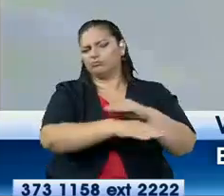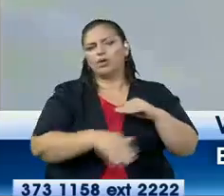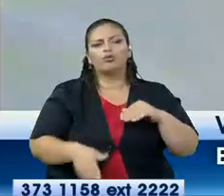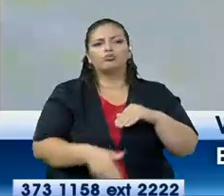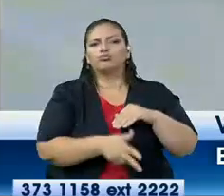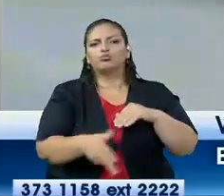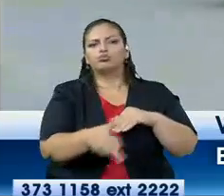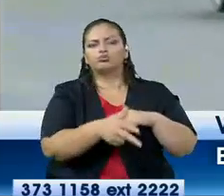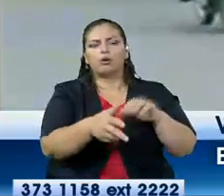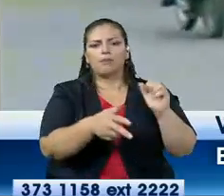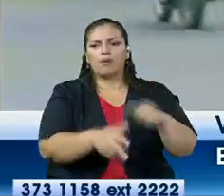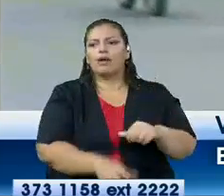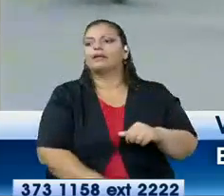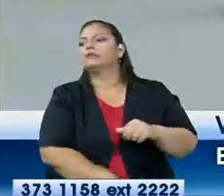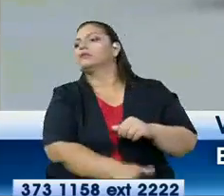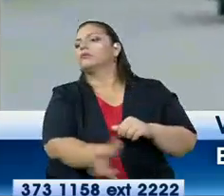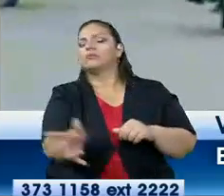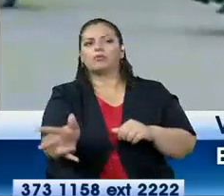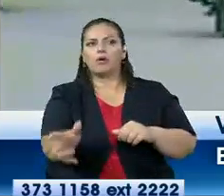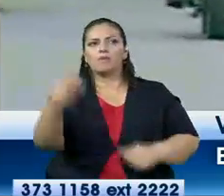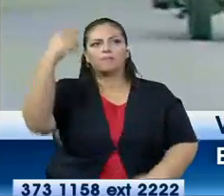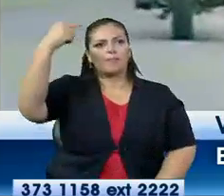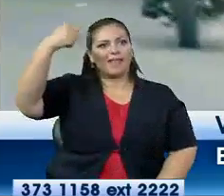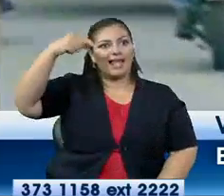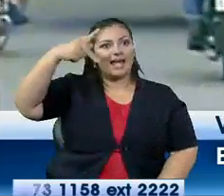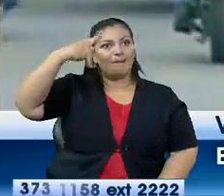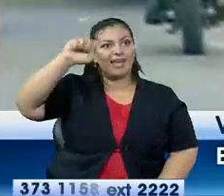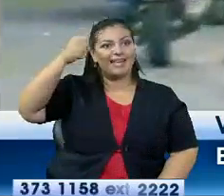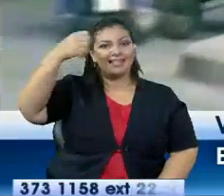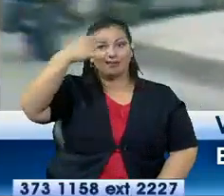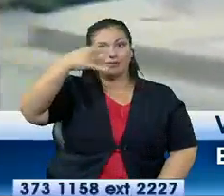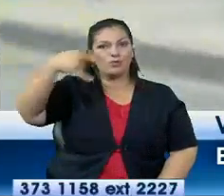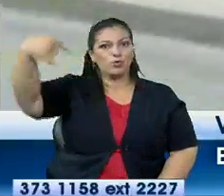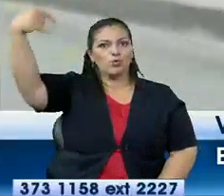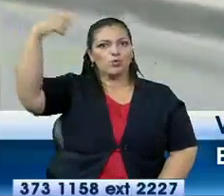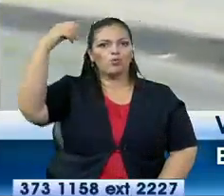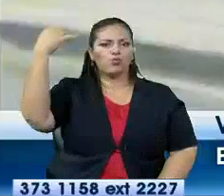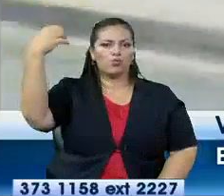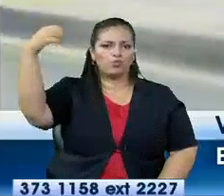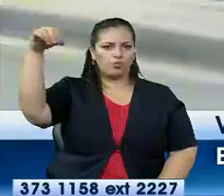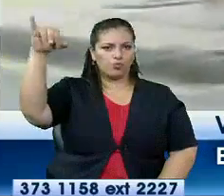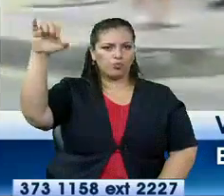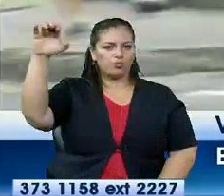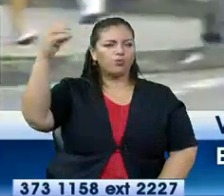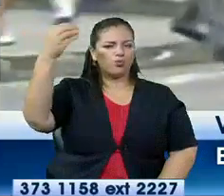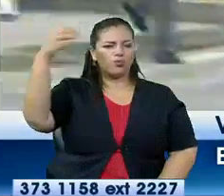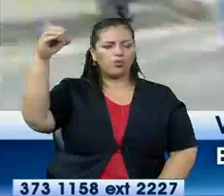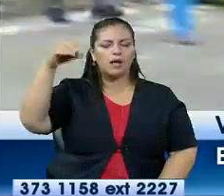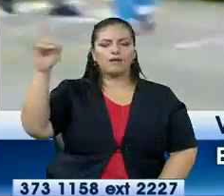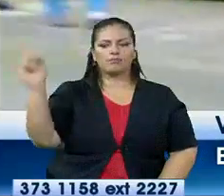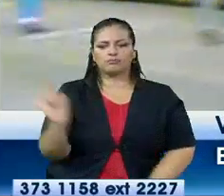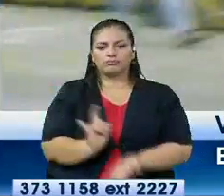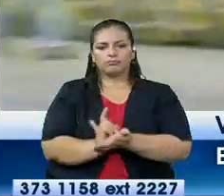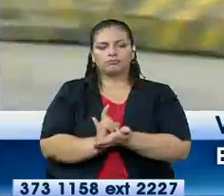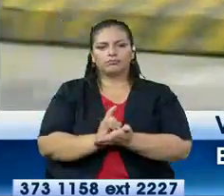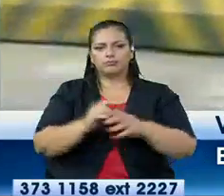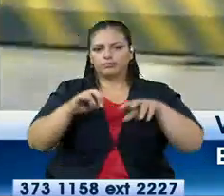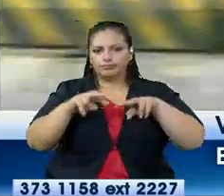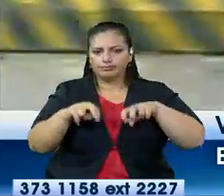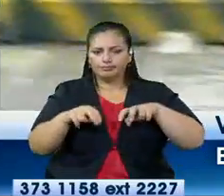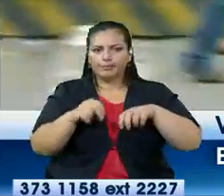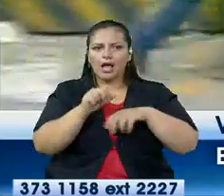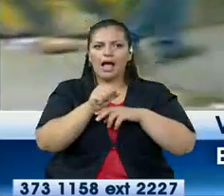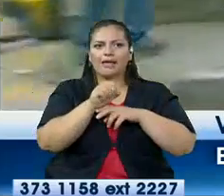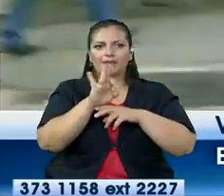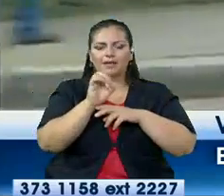calles aledañas a estas vías. Ok, perfecto. Entonces agradecemos al ingeniero Fernando Amador, él es director de transporte